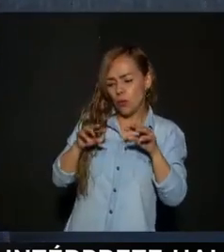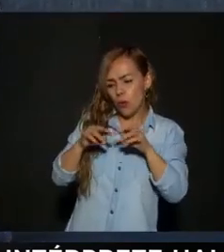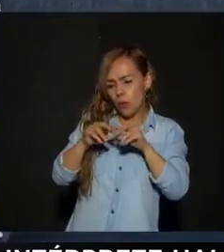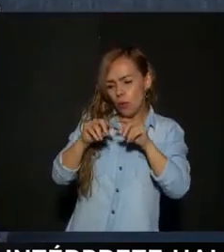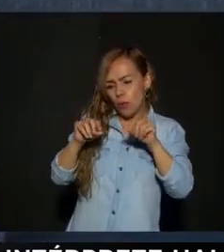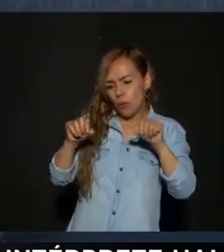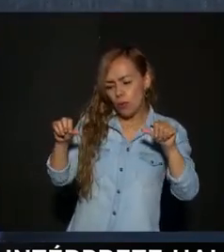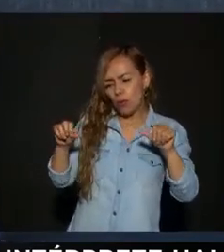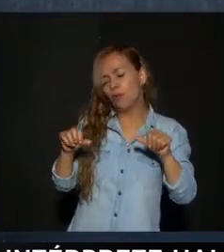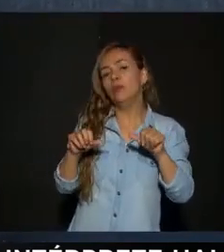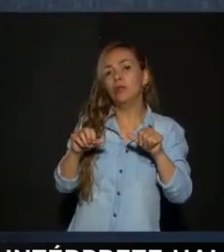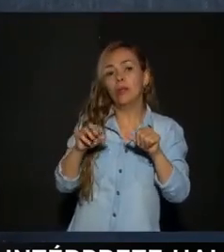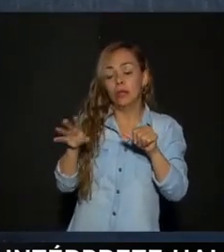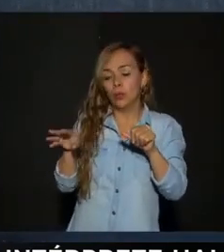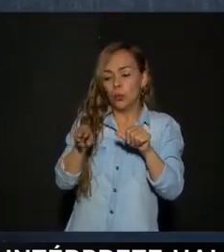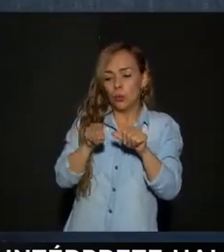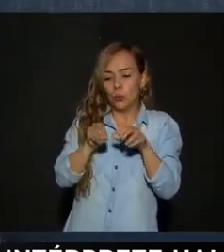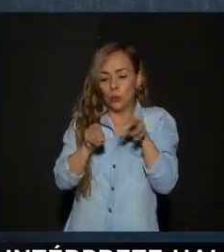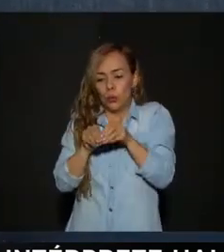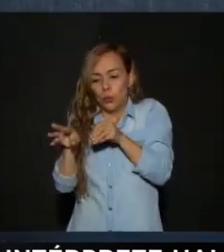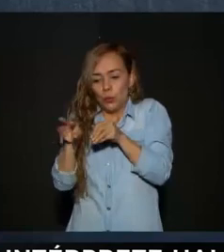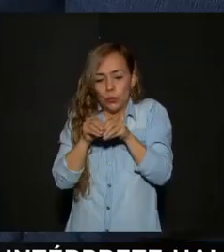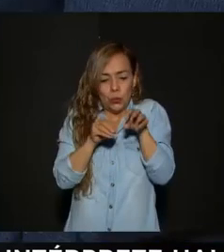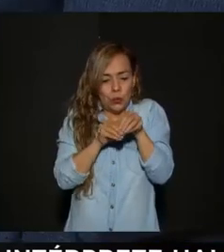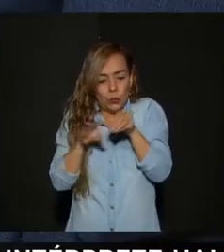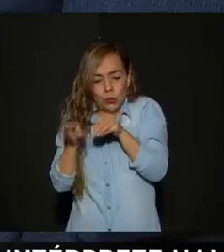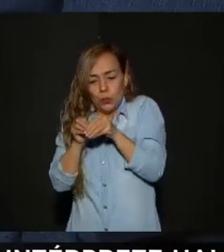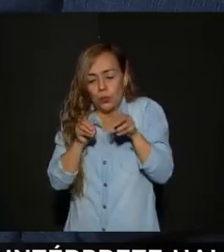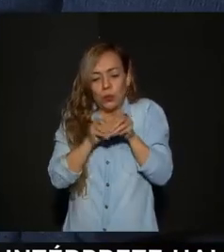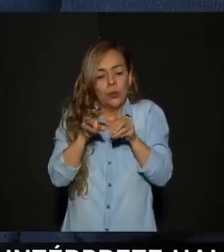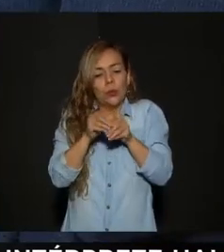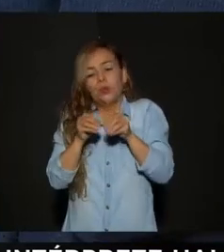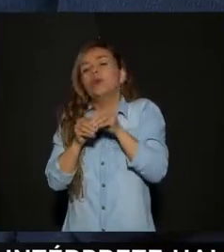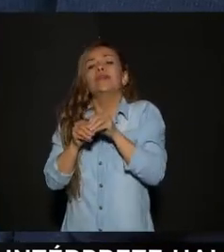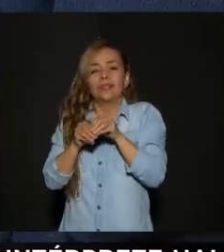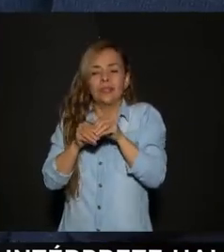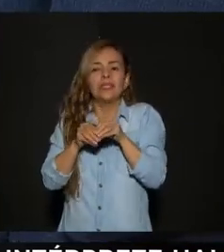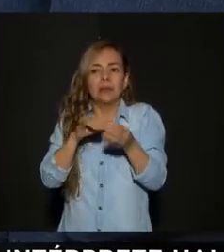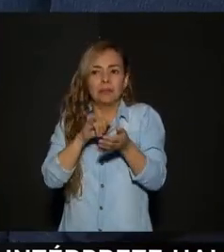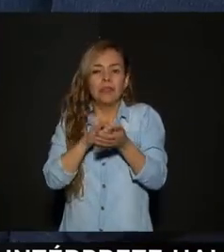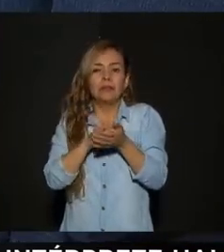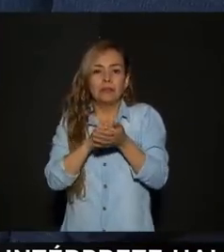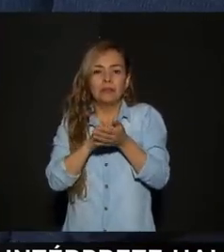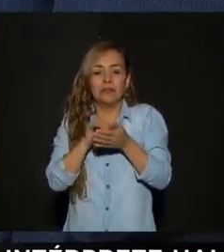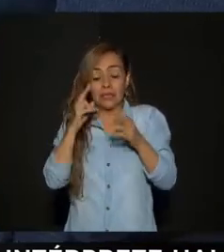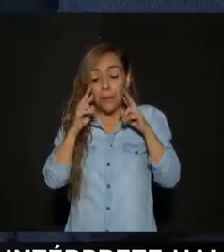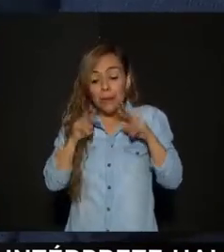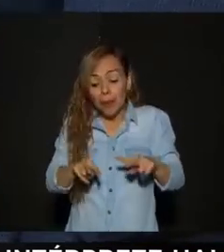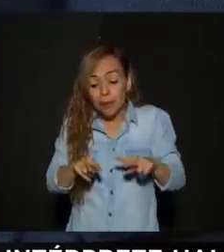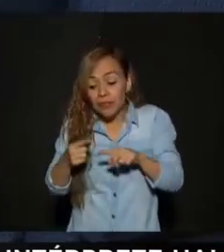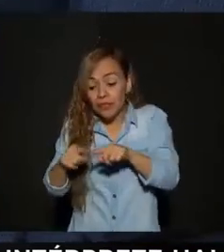visto? Sí. Que se vuelven bolitas de polvo, así se empezaron a unir. Entonces digamos que ya tenemos todos estos